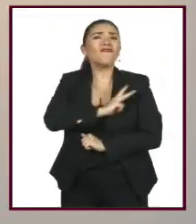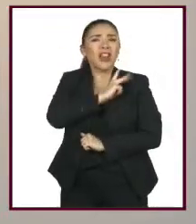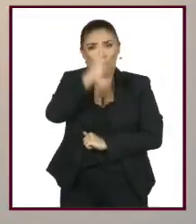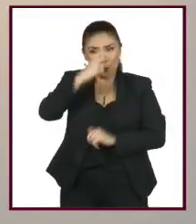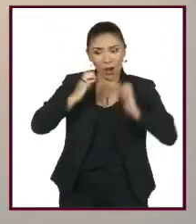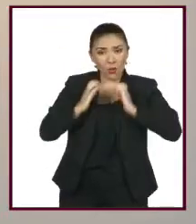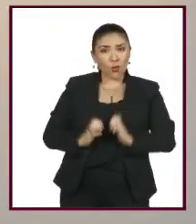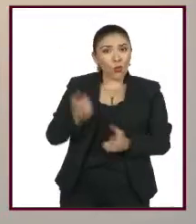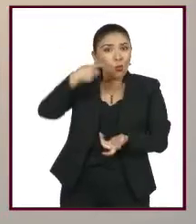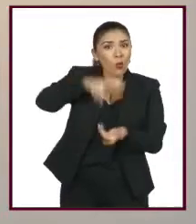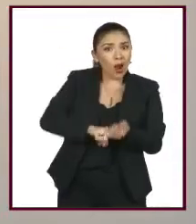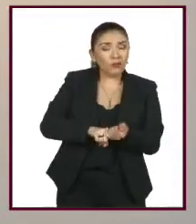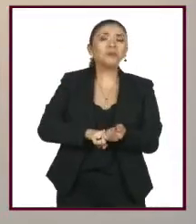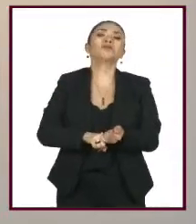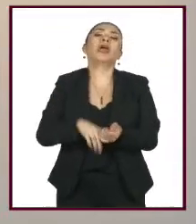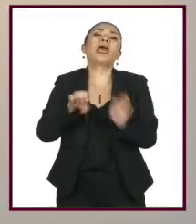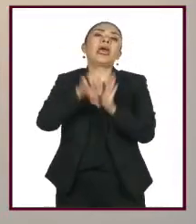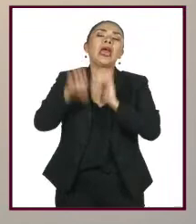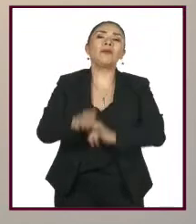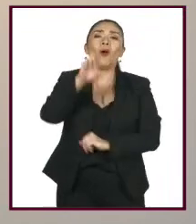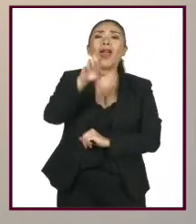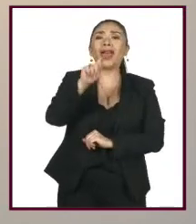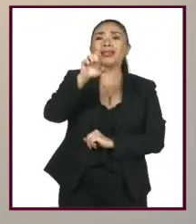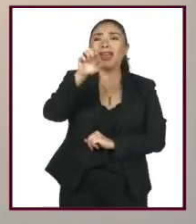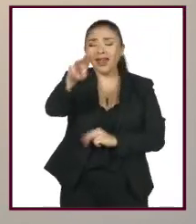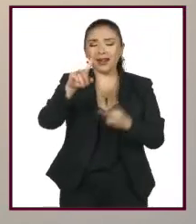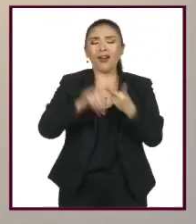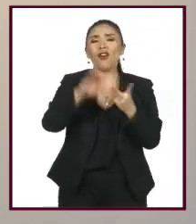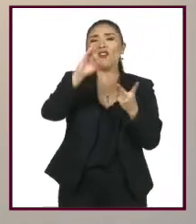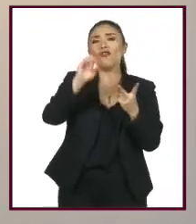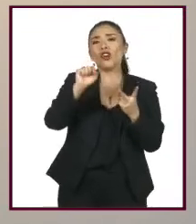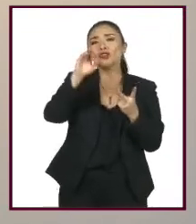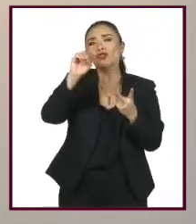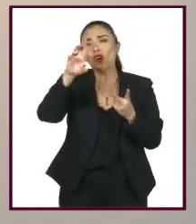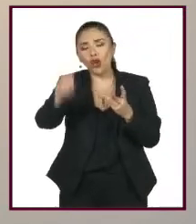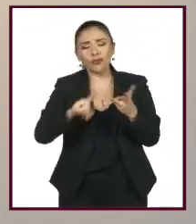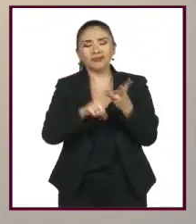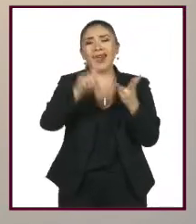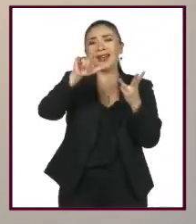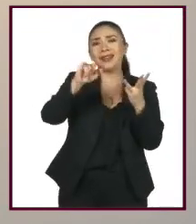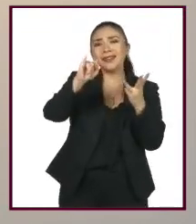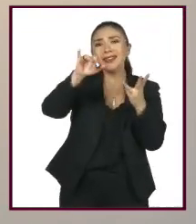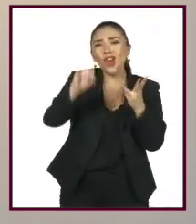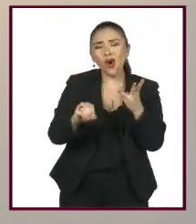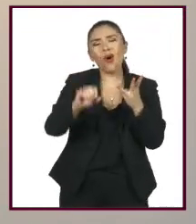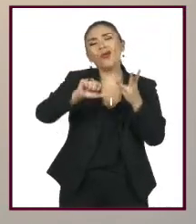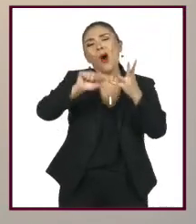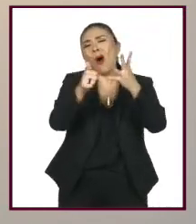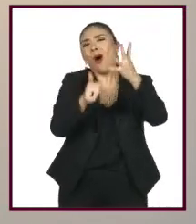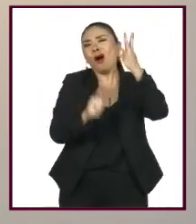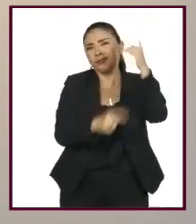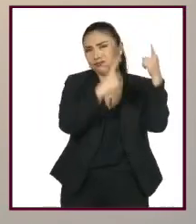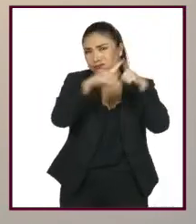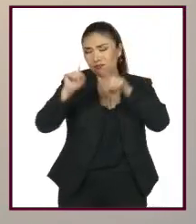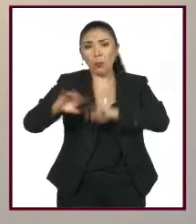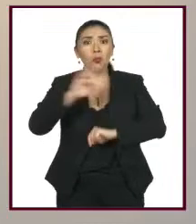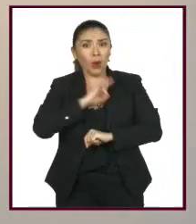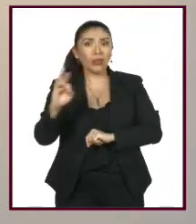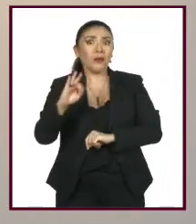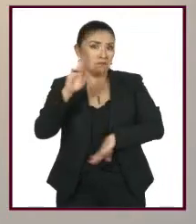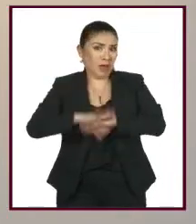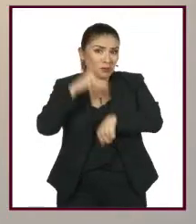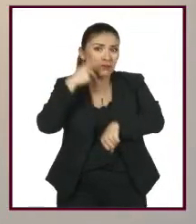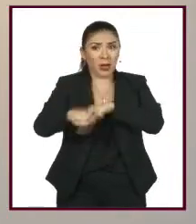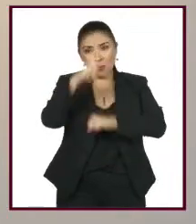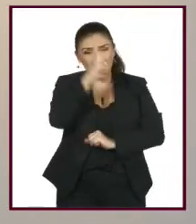organismo, tanto pueden ser el éter, fósforo, litio, entre muchas otras que son mortales